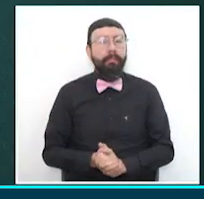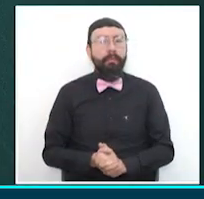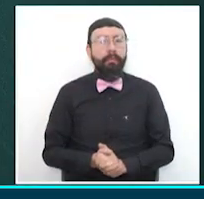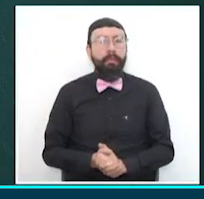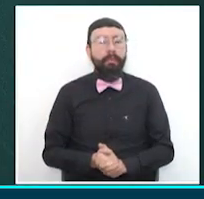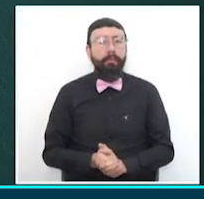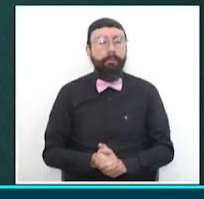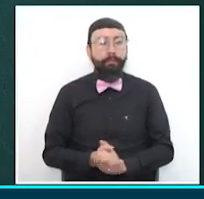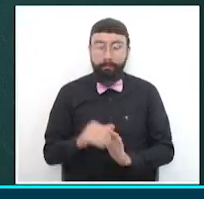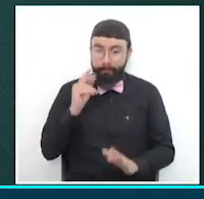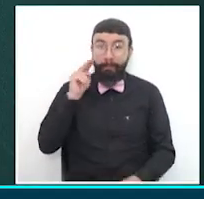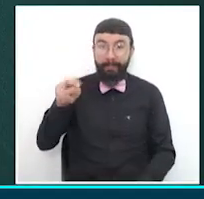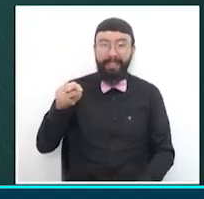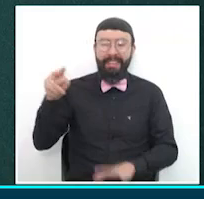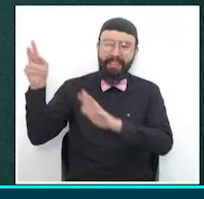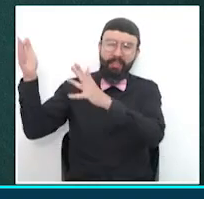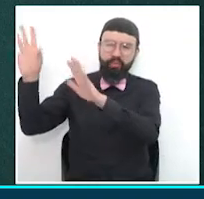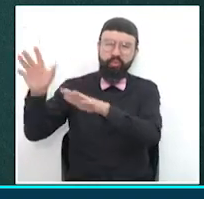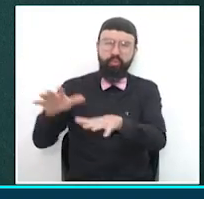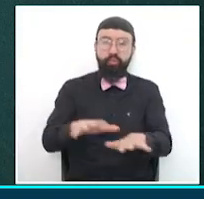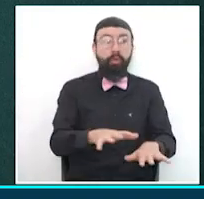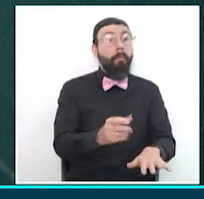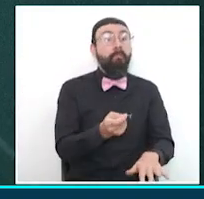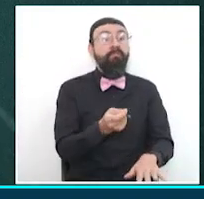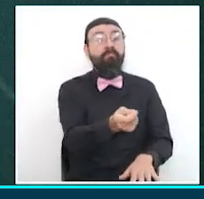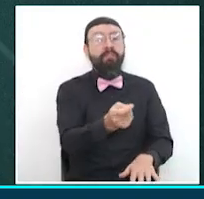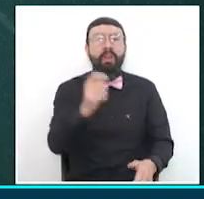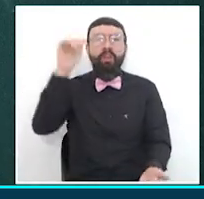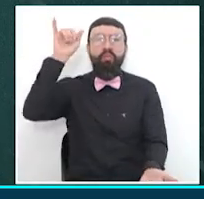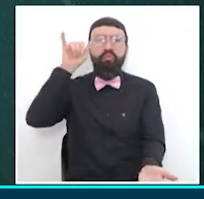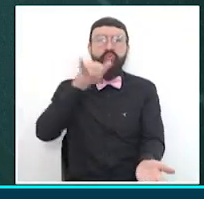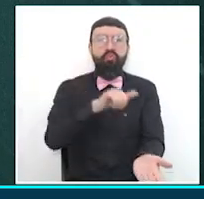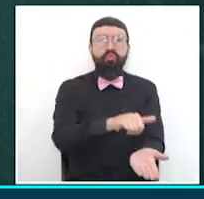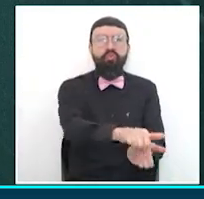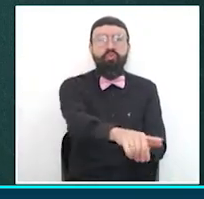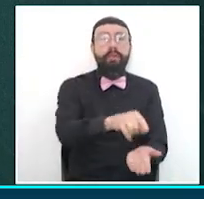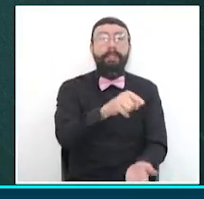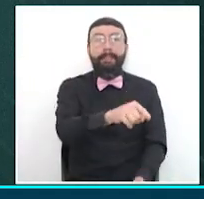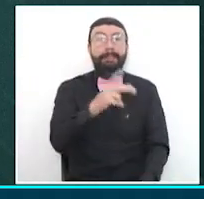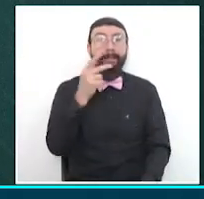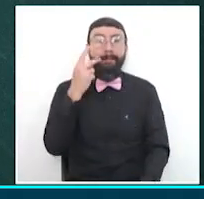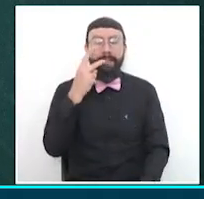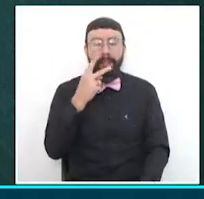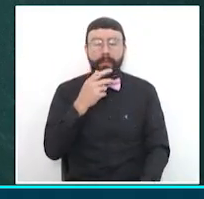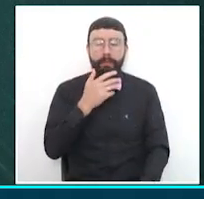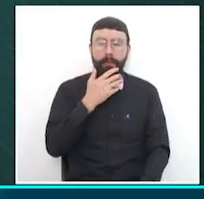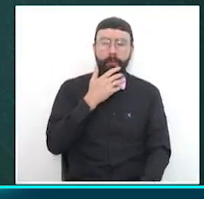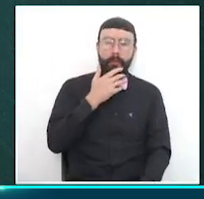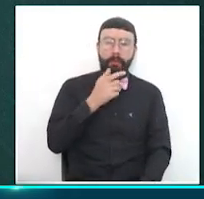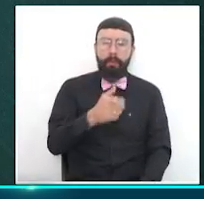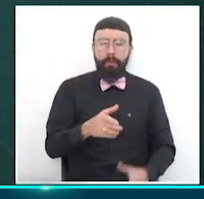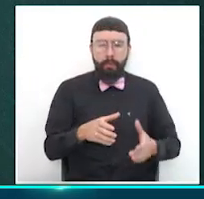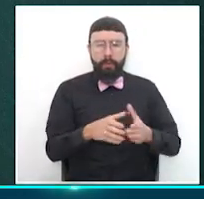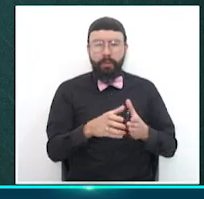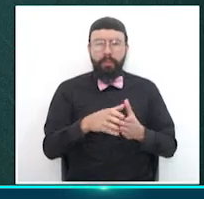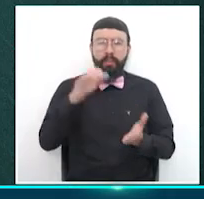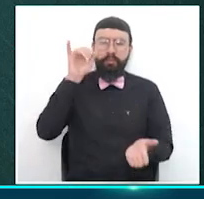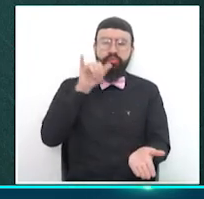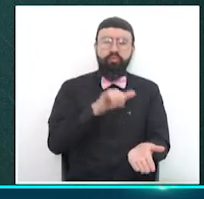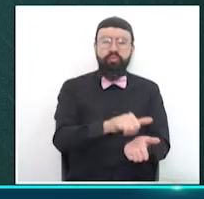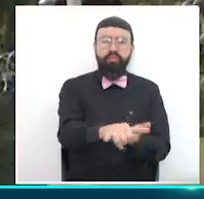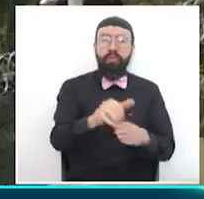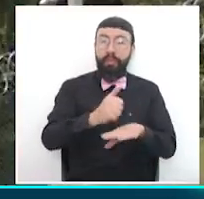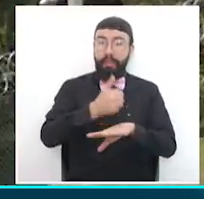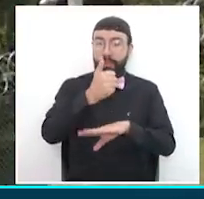Así se ve el deslizamiento y la pista de aterrizaje del Aeropuerto Matecaña. Desde la terminal de transporte aéreo, la gerencia emitió